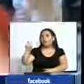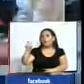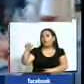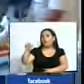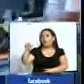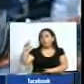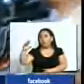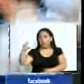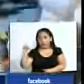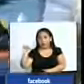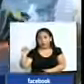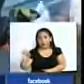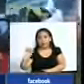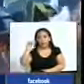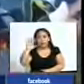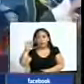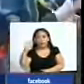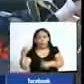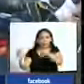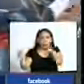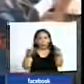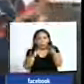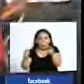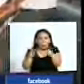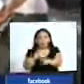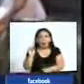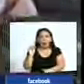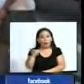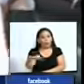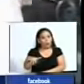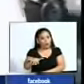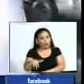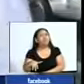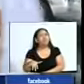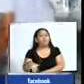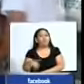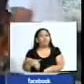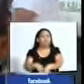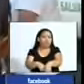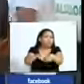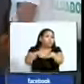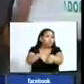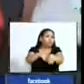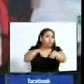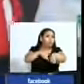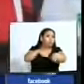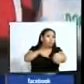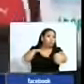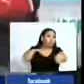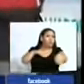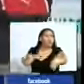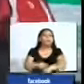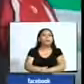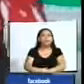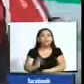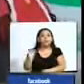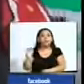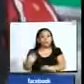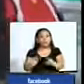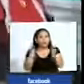50 años, en ese accidente que ocurrió en una zona de mucho tráfico a ciertas horas del día. Esta situación, como